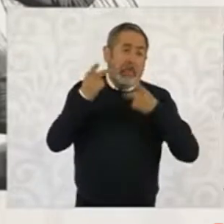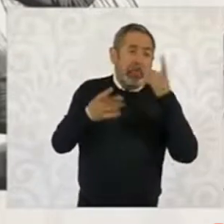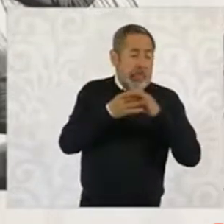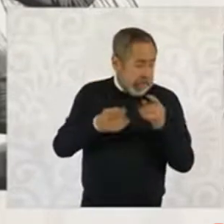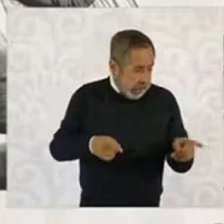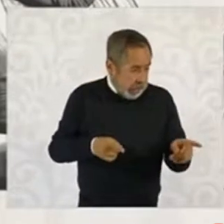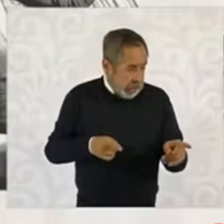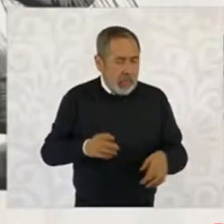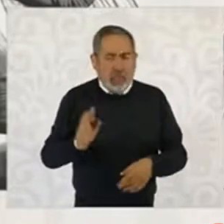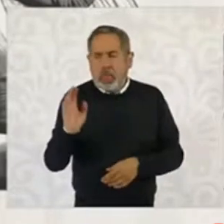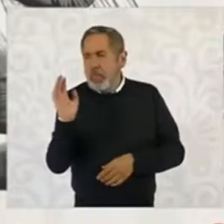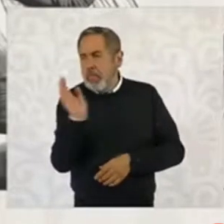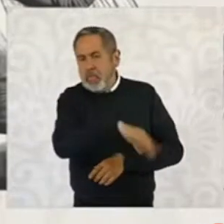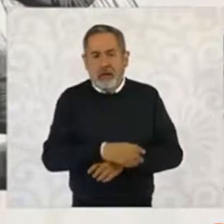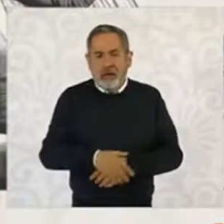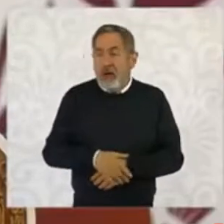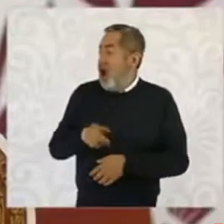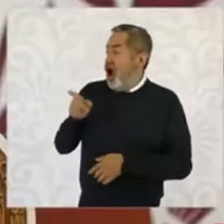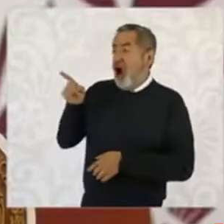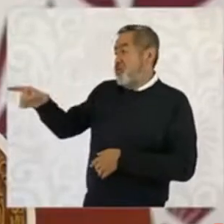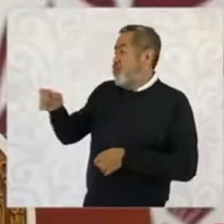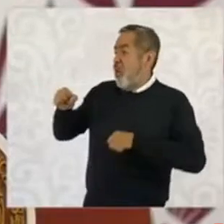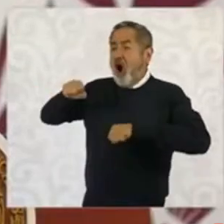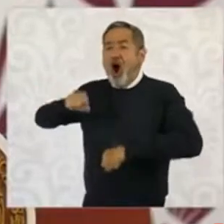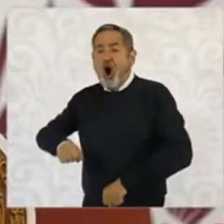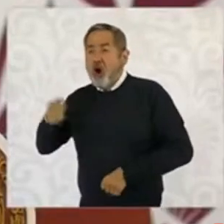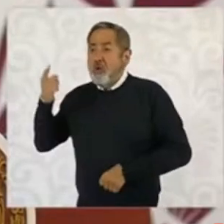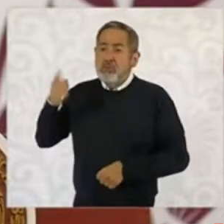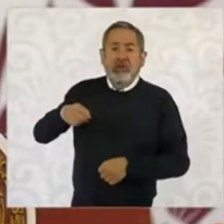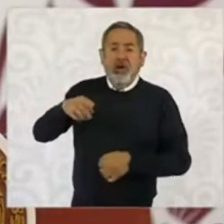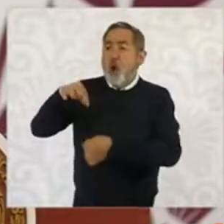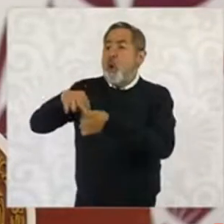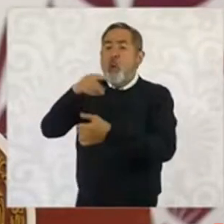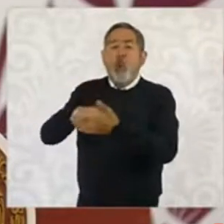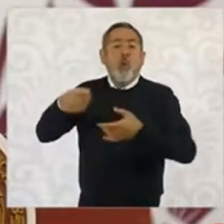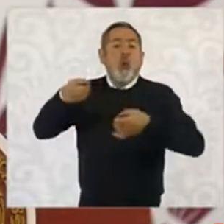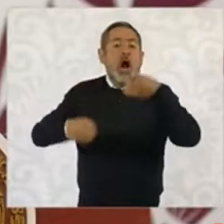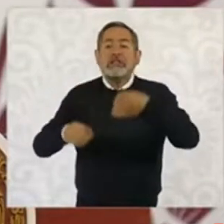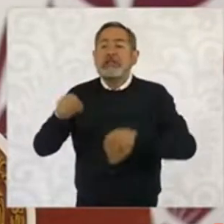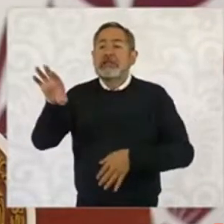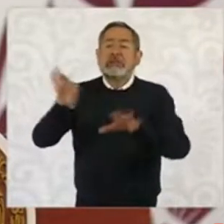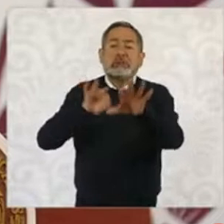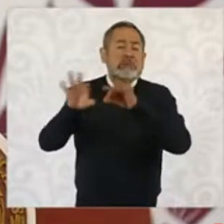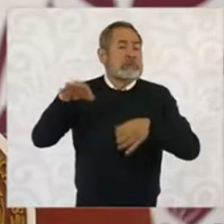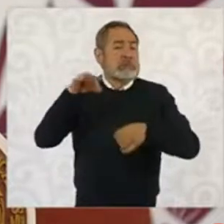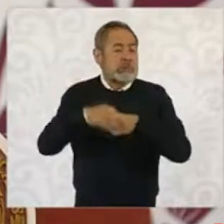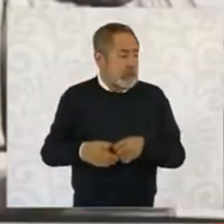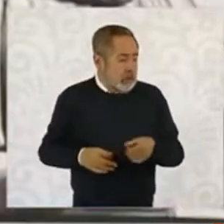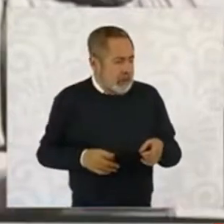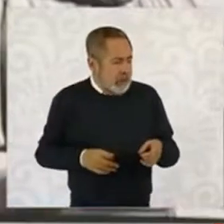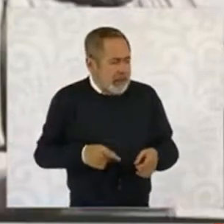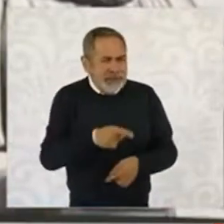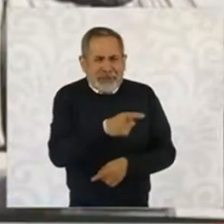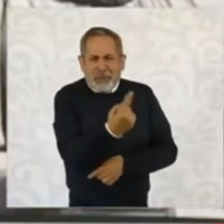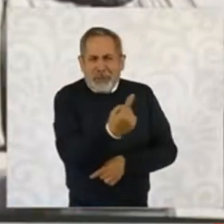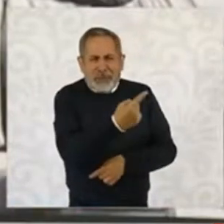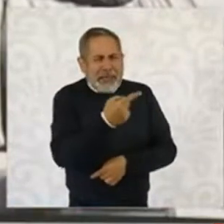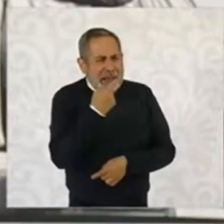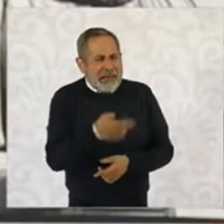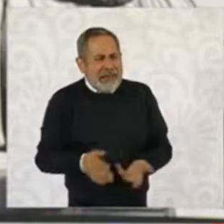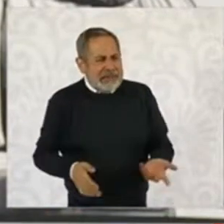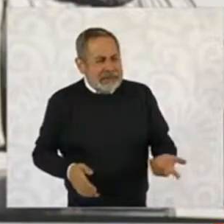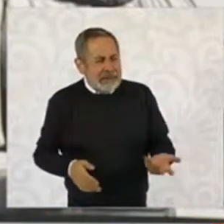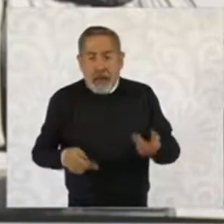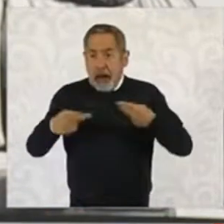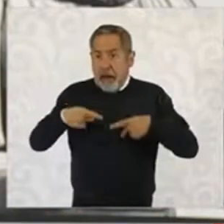¿Qué es autoritarismo que el pueblo de México elija al Poder Judicial? Bueno, se cae por sí solo el argumento. ¿Cómo que cuando elige